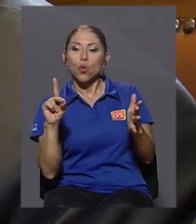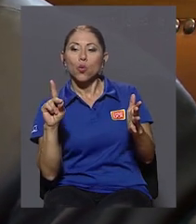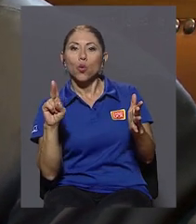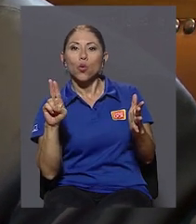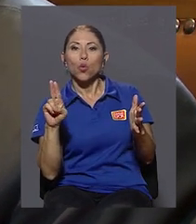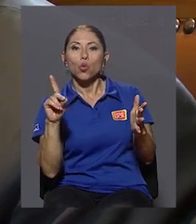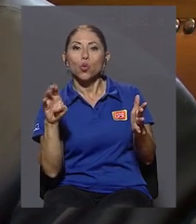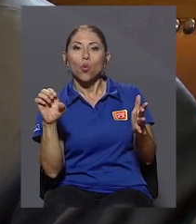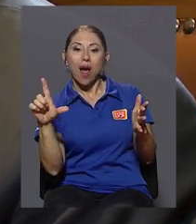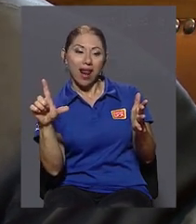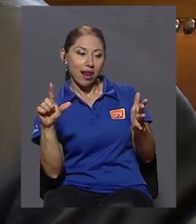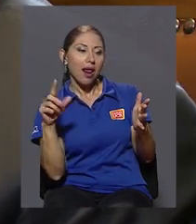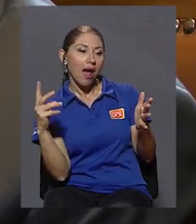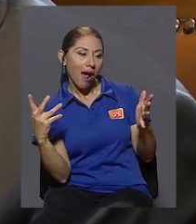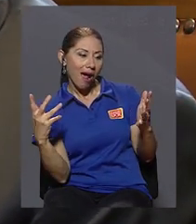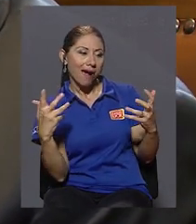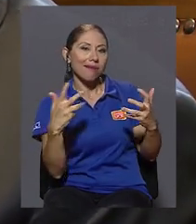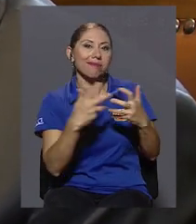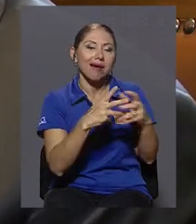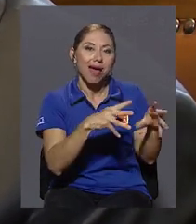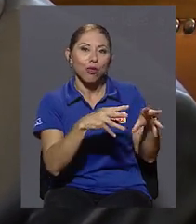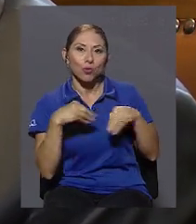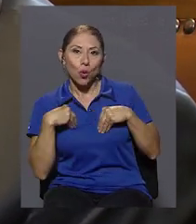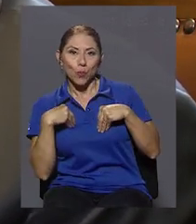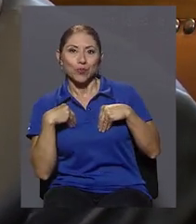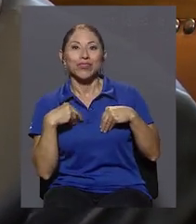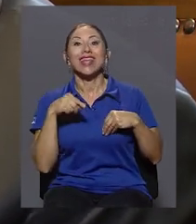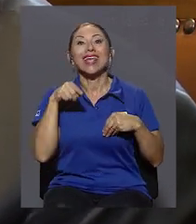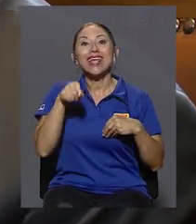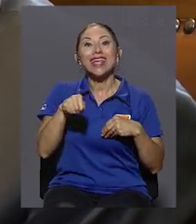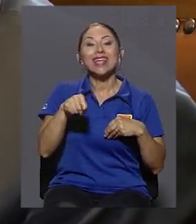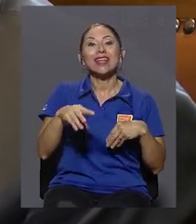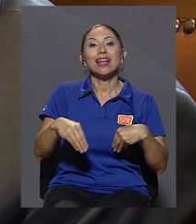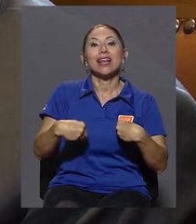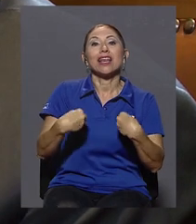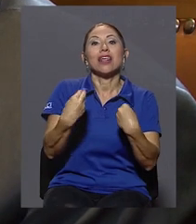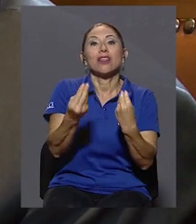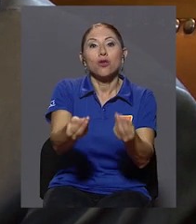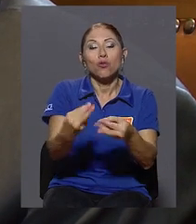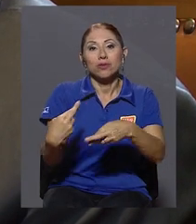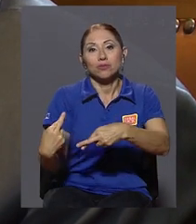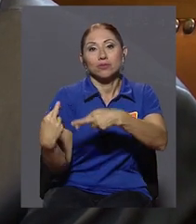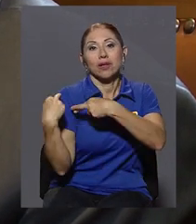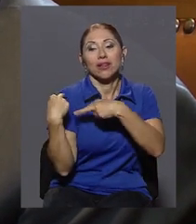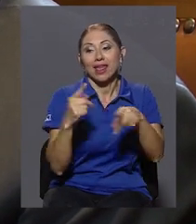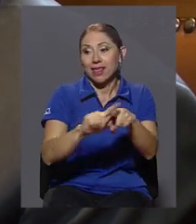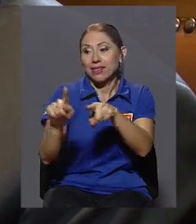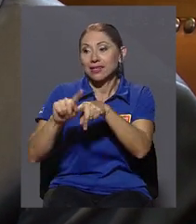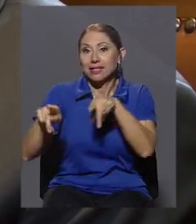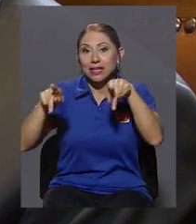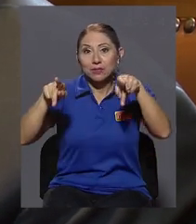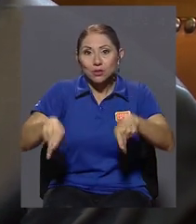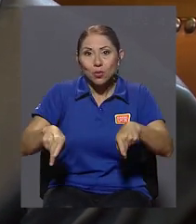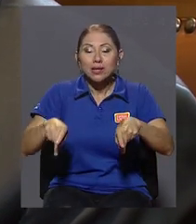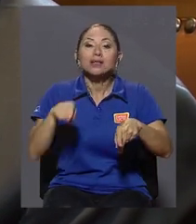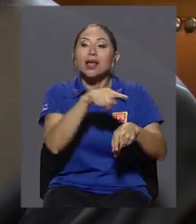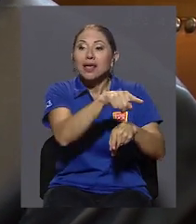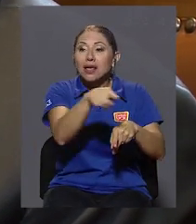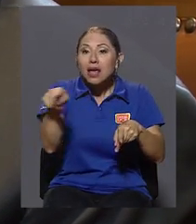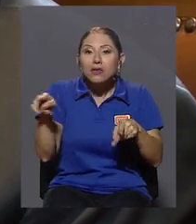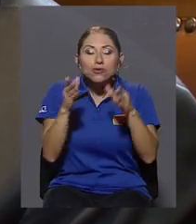adoptó y él le encargó a distintos estudiosos del tema que